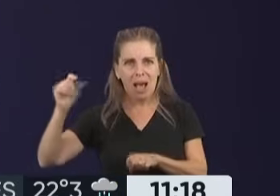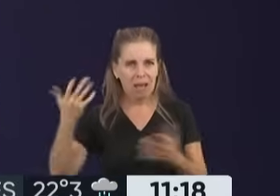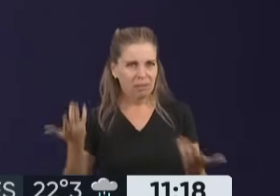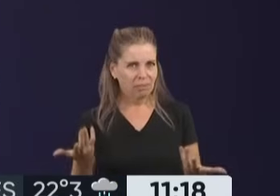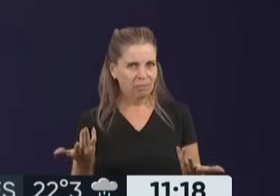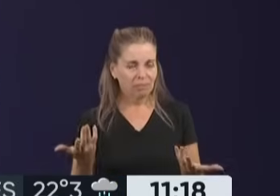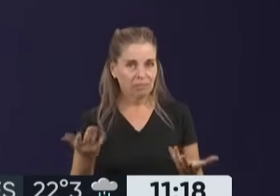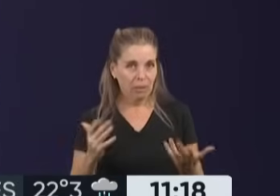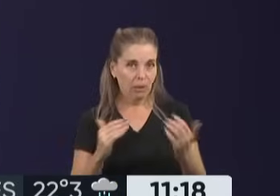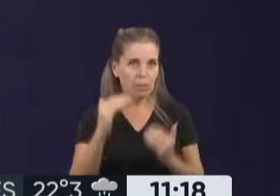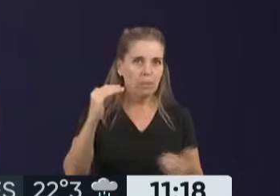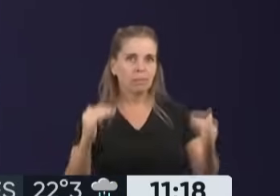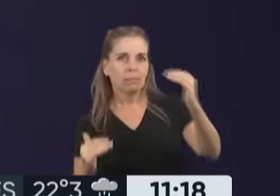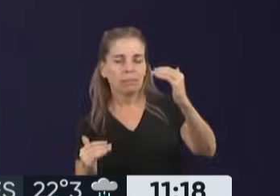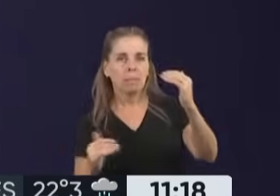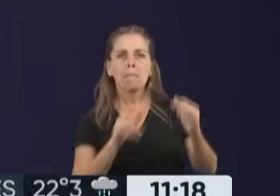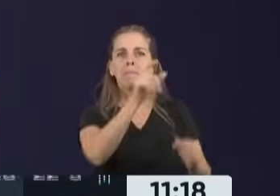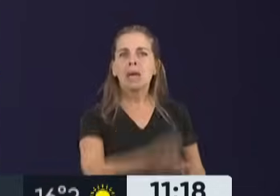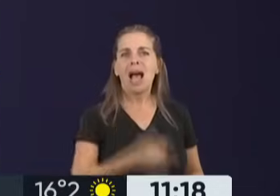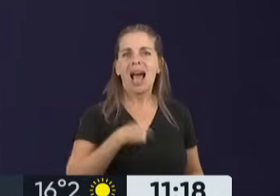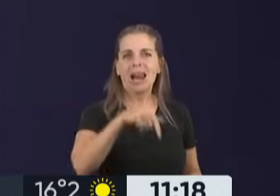llevó con él para el resto de su vida.